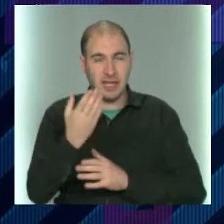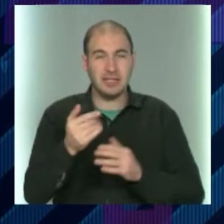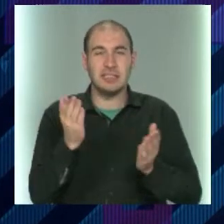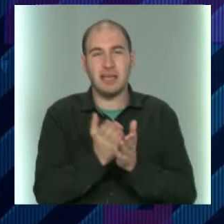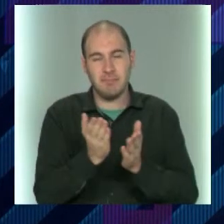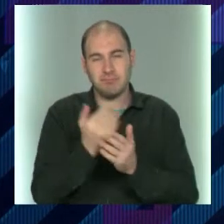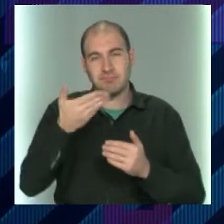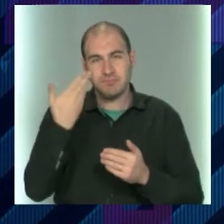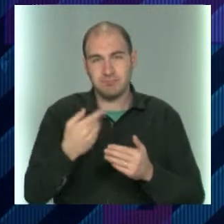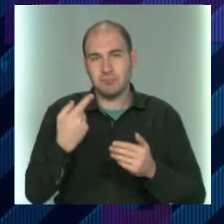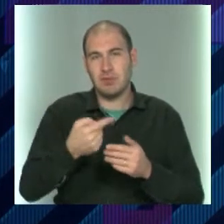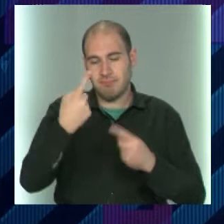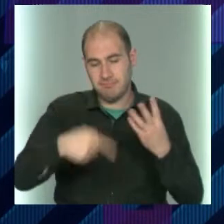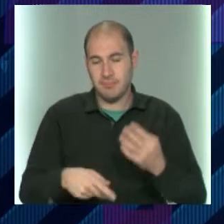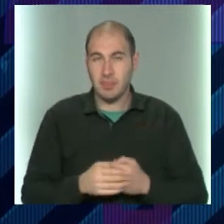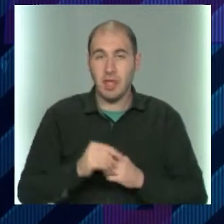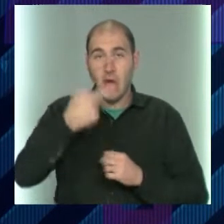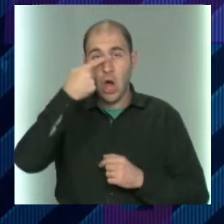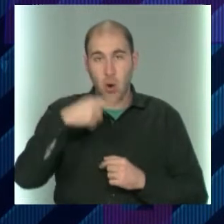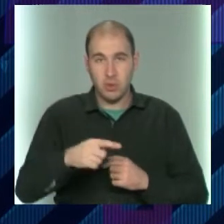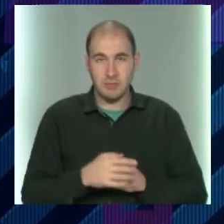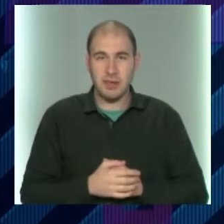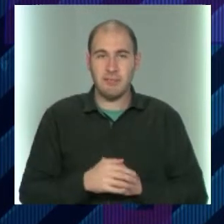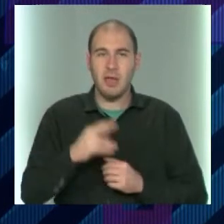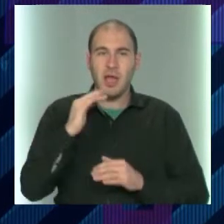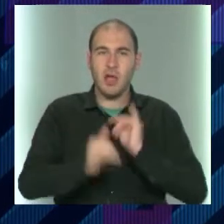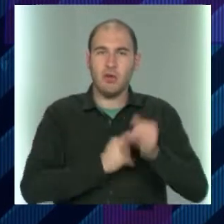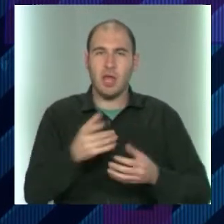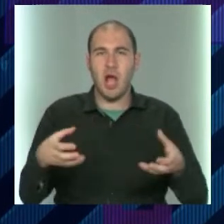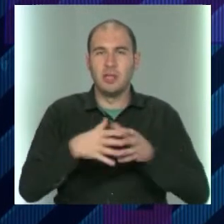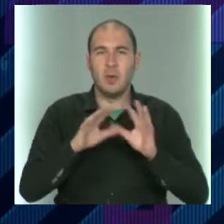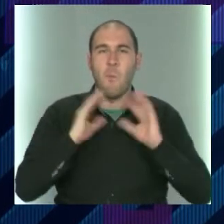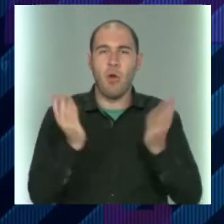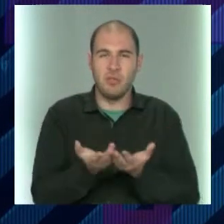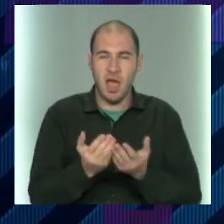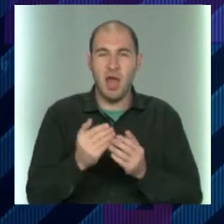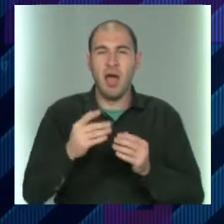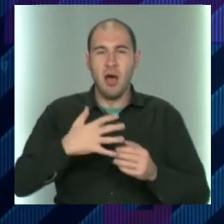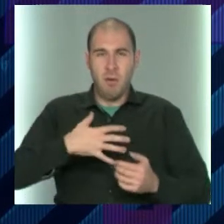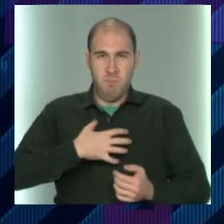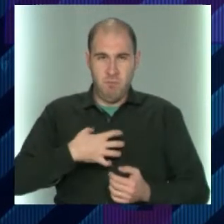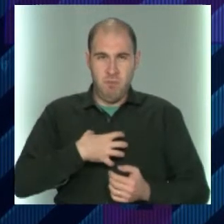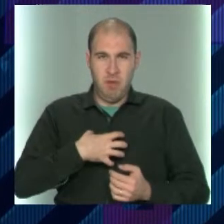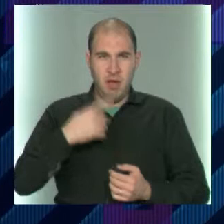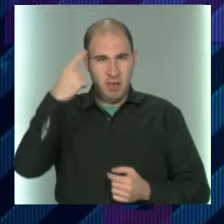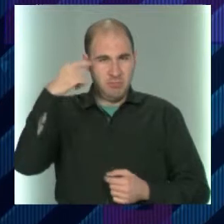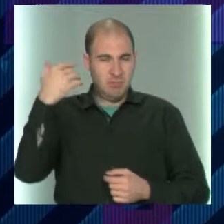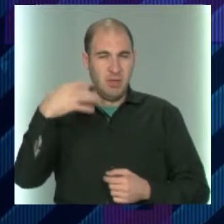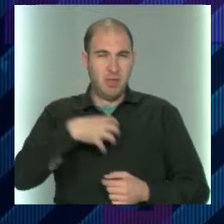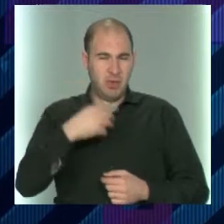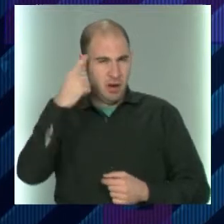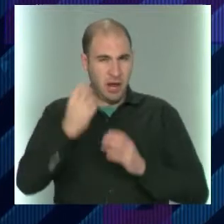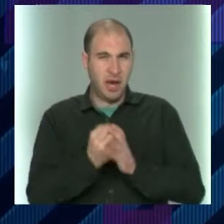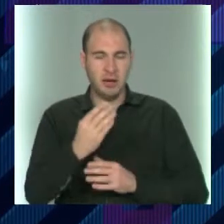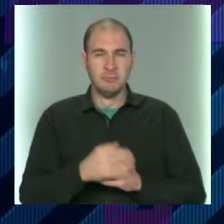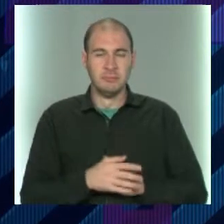seminarios y exposiciones específicas. Y la última, vamos a hablar de la Organización Mundial de la Propiedad Intelectual, que es el foro